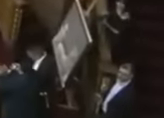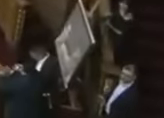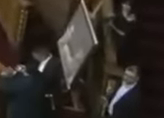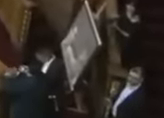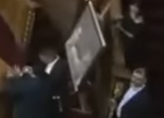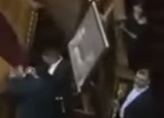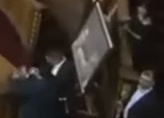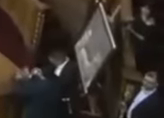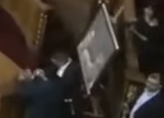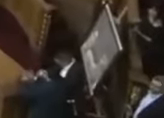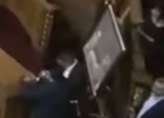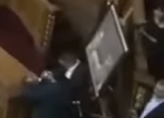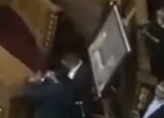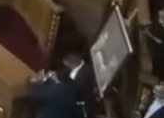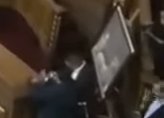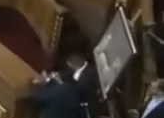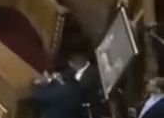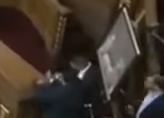Pide la tribuna de oradores, se le concede.